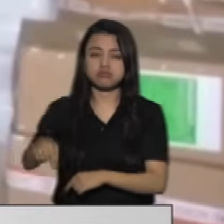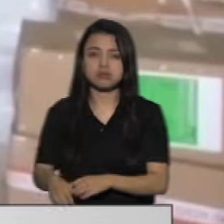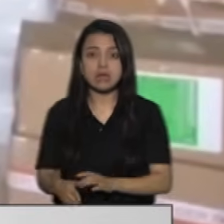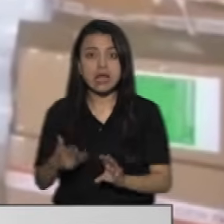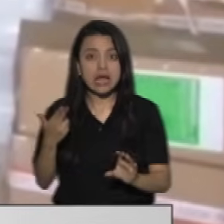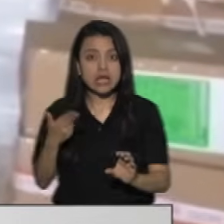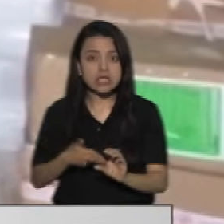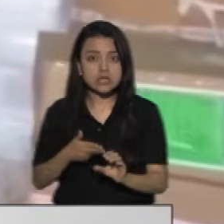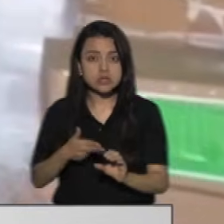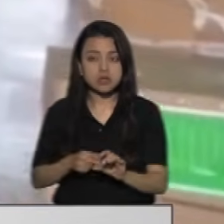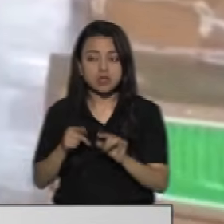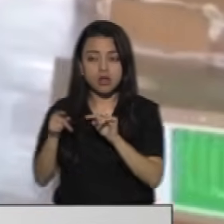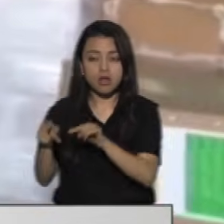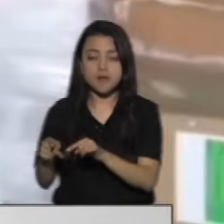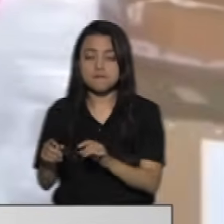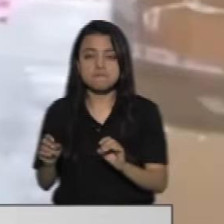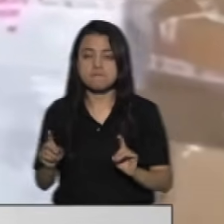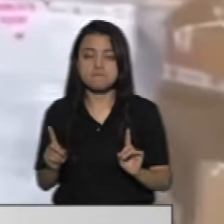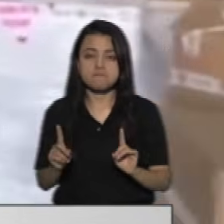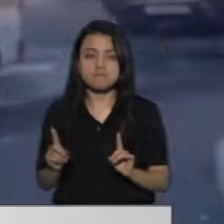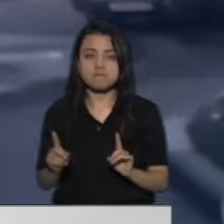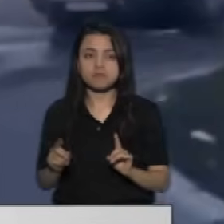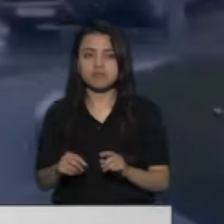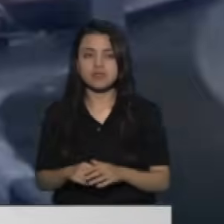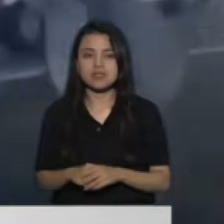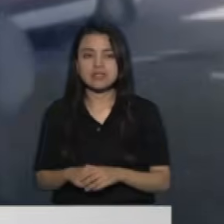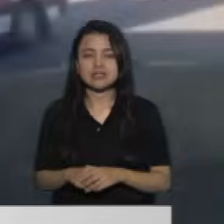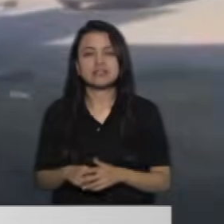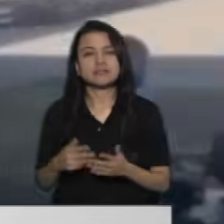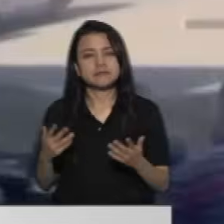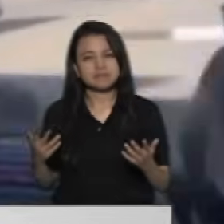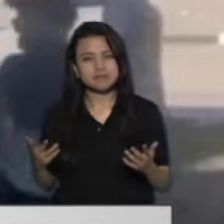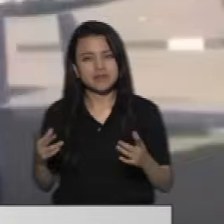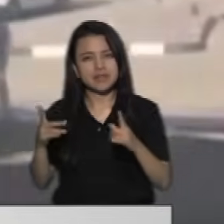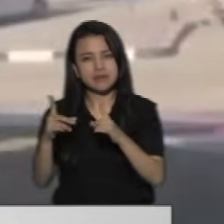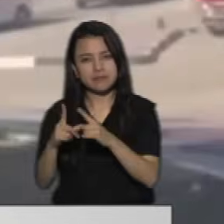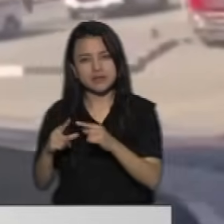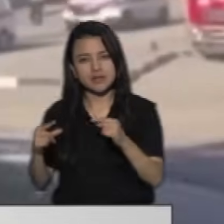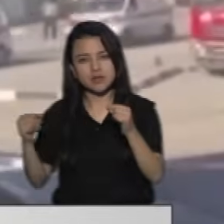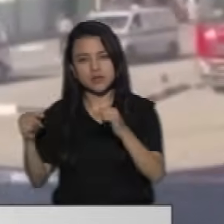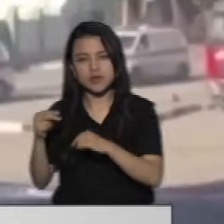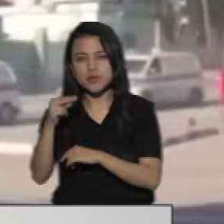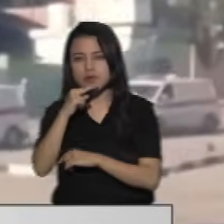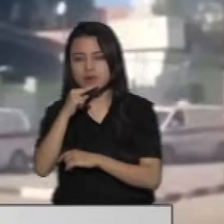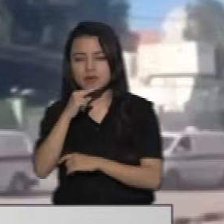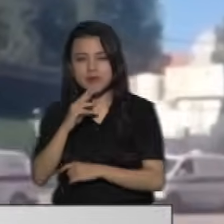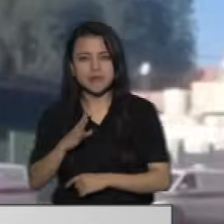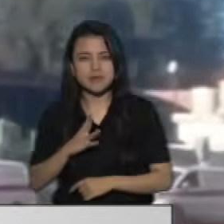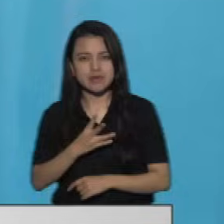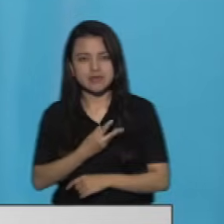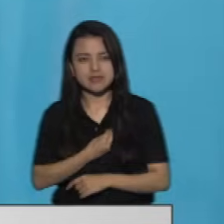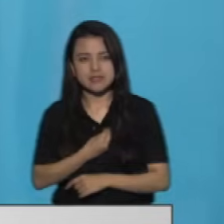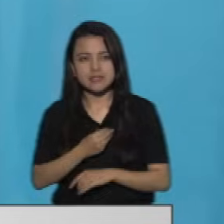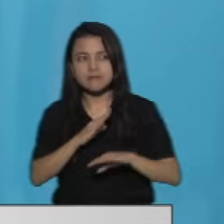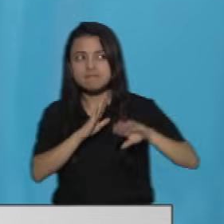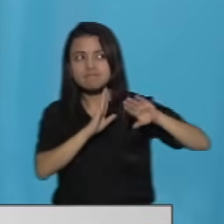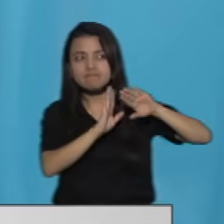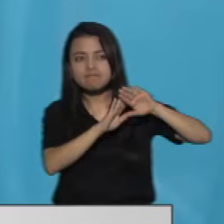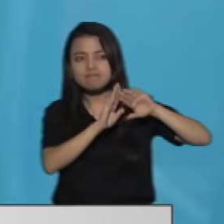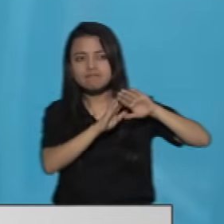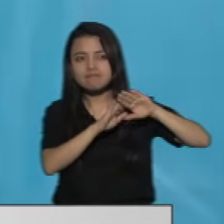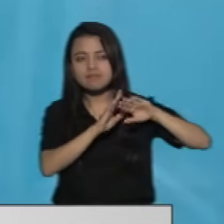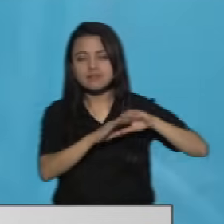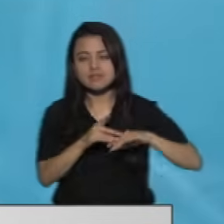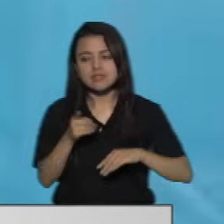de Israel a Gaza, la Media Luna Roja Palestina dio a conocer que el hospital de Al-Quds, uno de los más importantes de